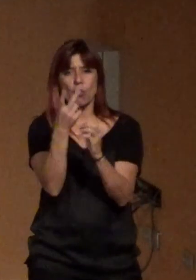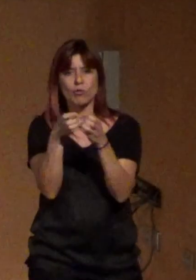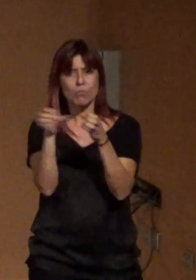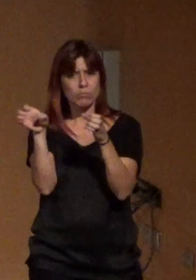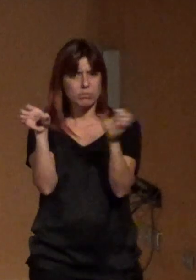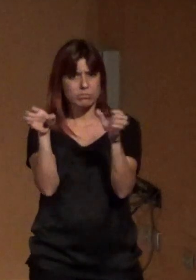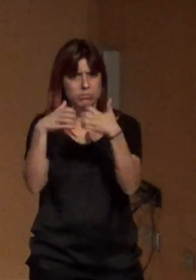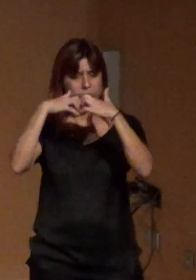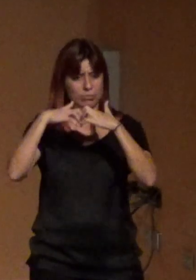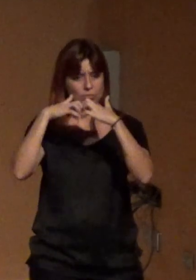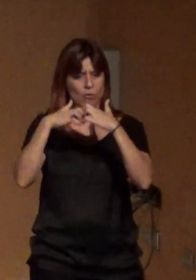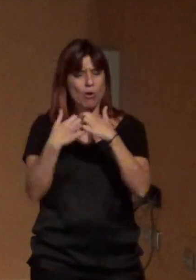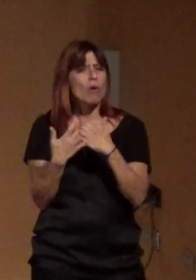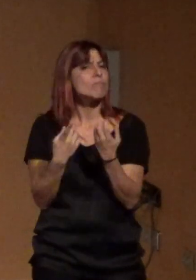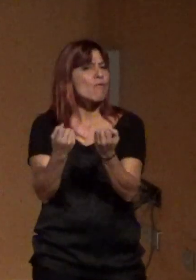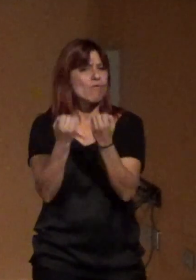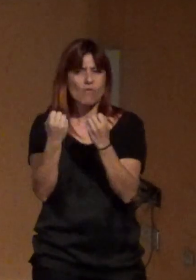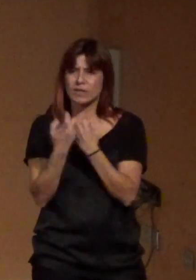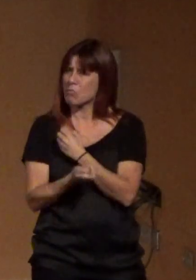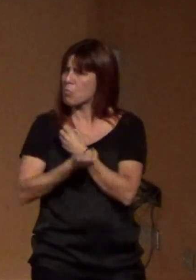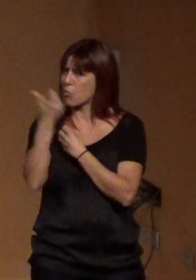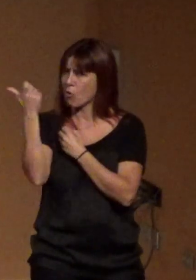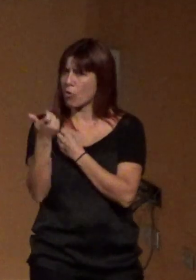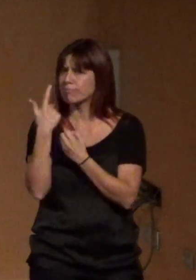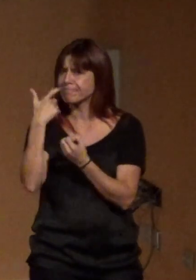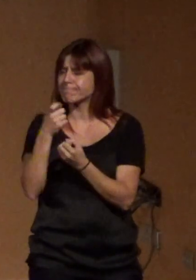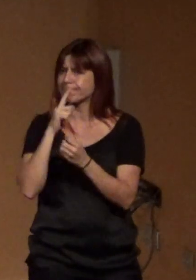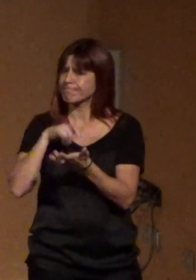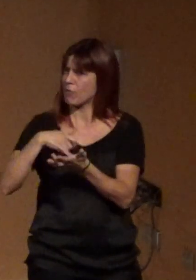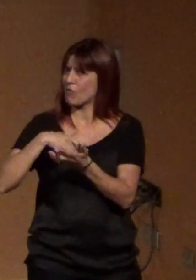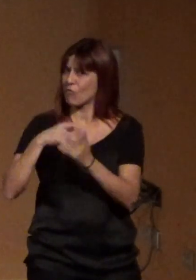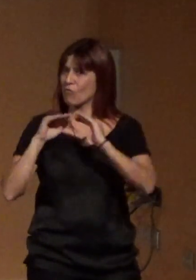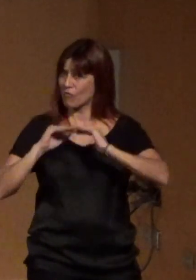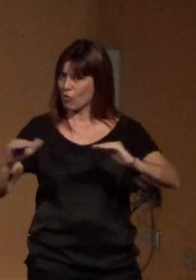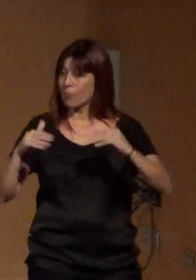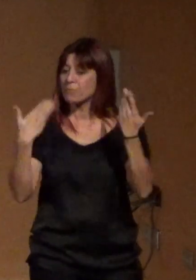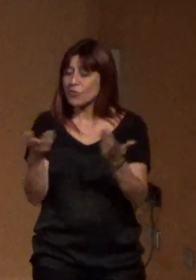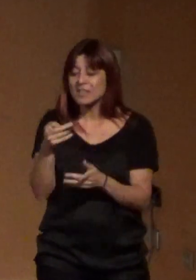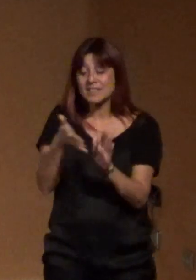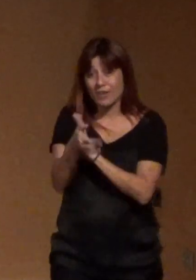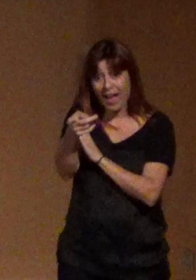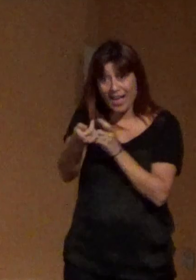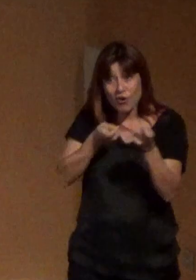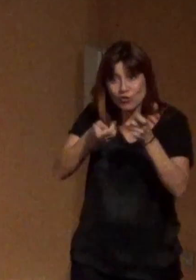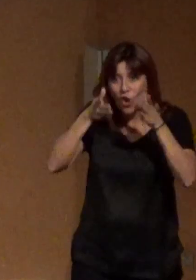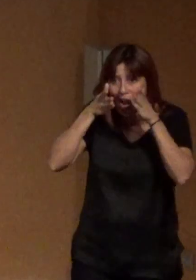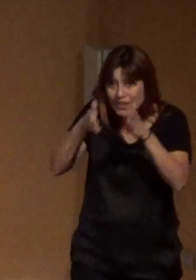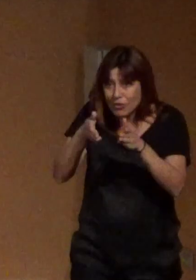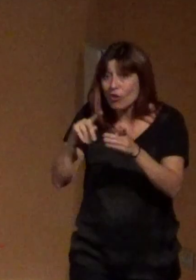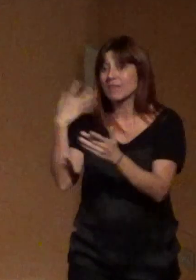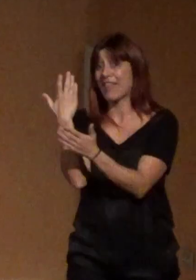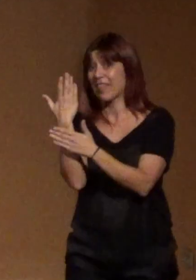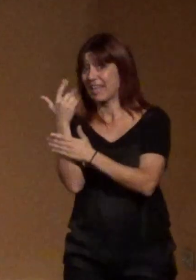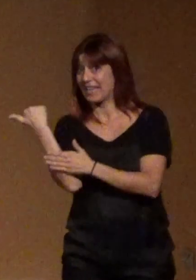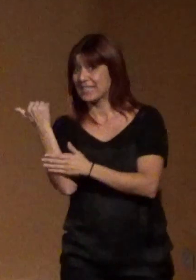poco potentes, ¿no? Entonces, esto se ve en esta representación como en el control atencional, en la derecha está en el TDAH, que